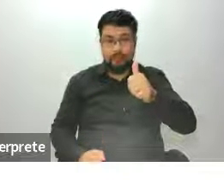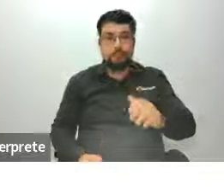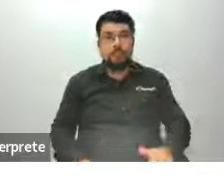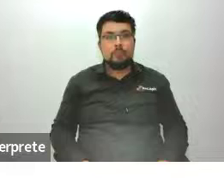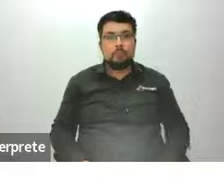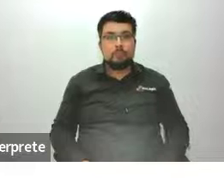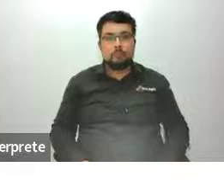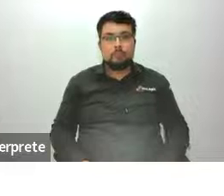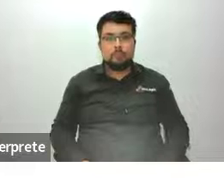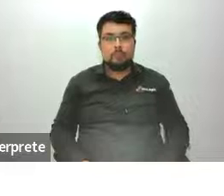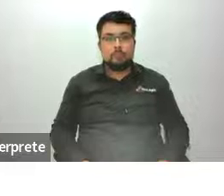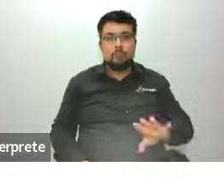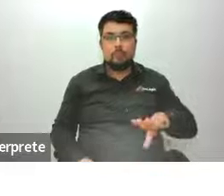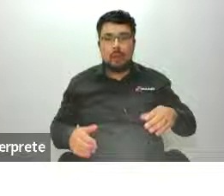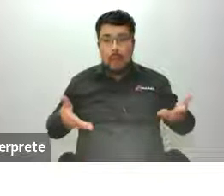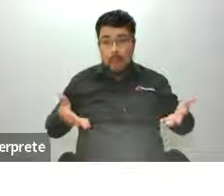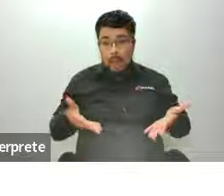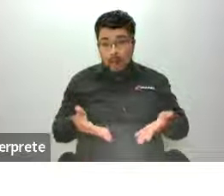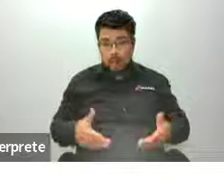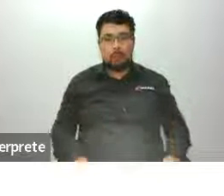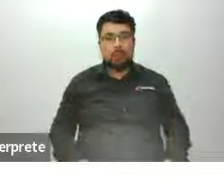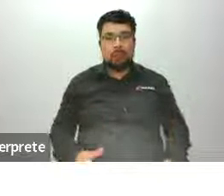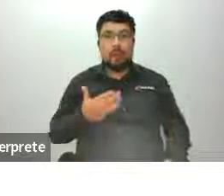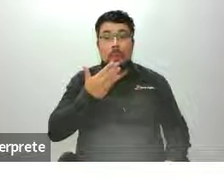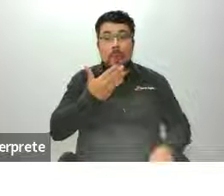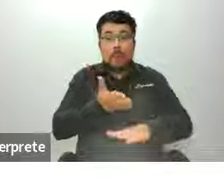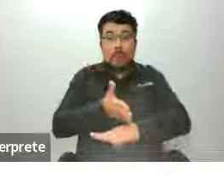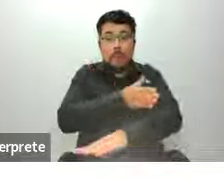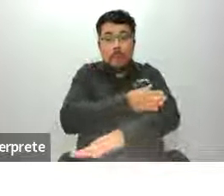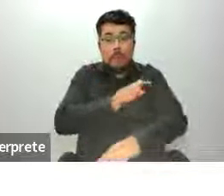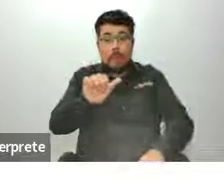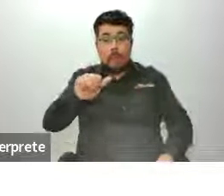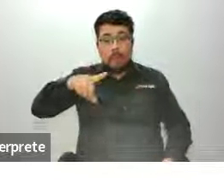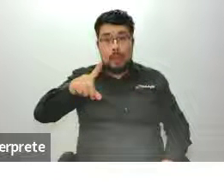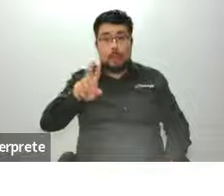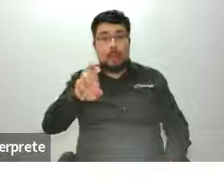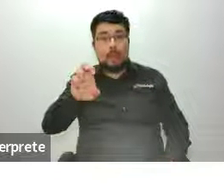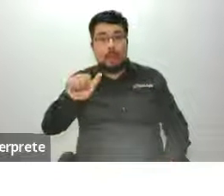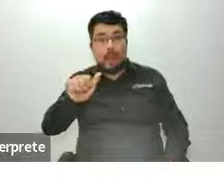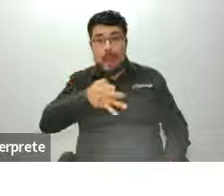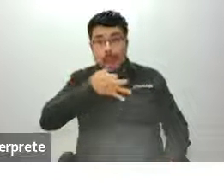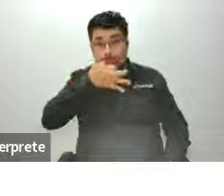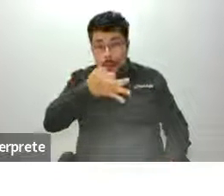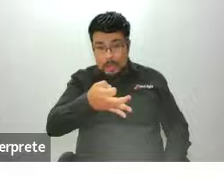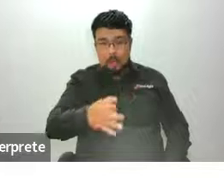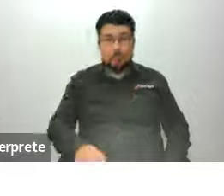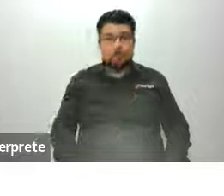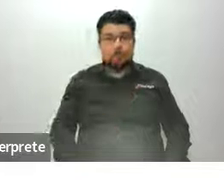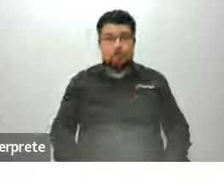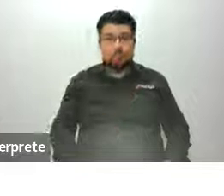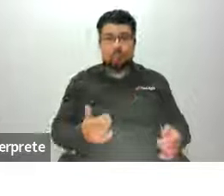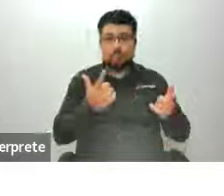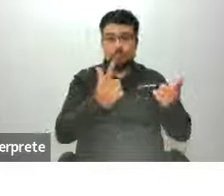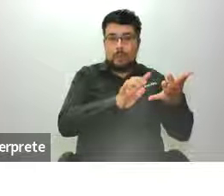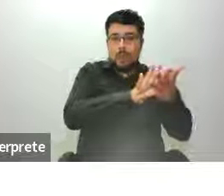Ahora, bien también señalaba Andrea y nos hacía notar que tanto la lengua de señas